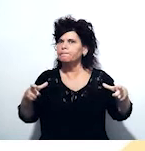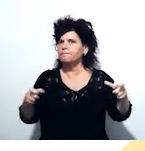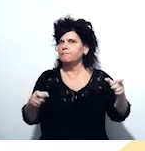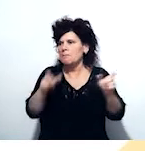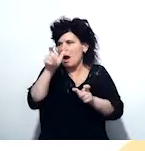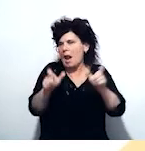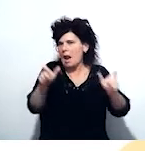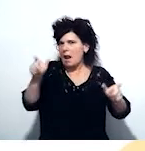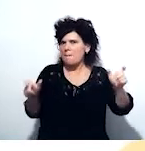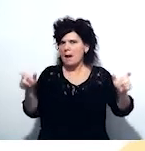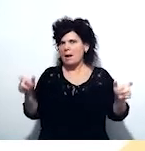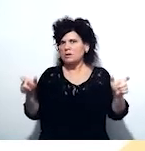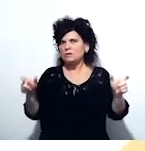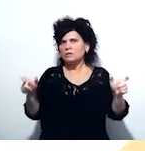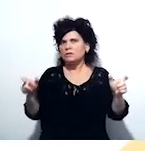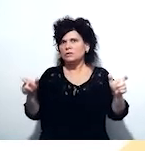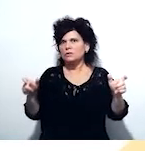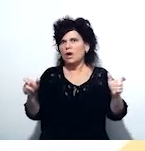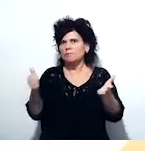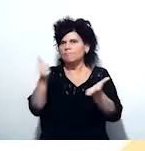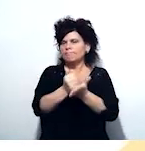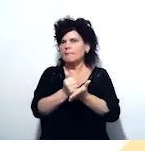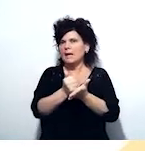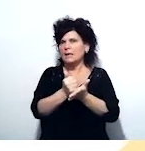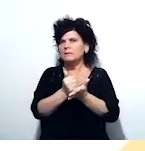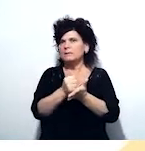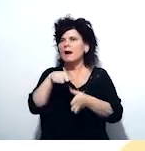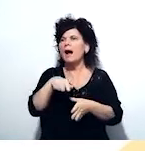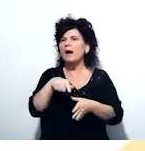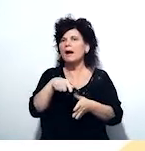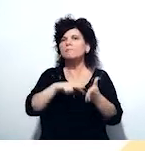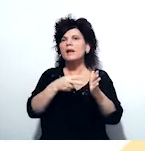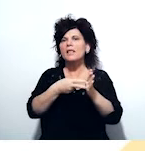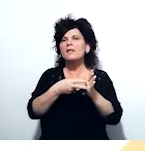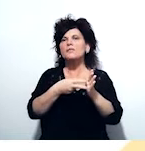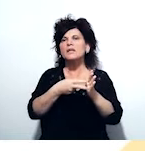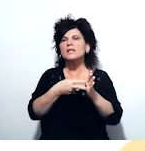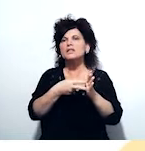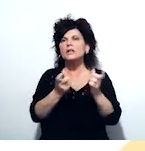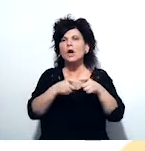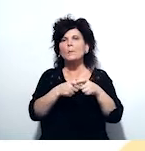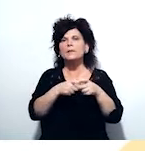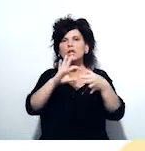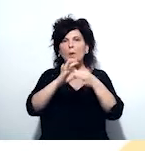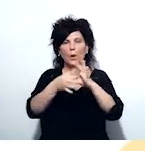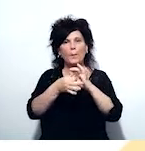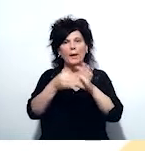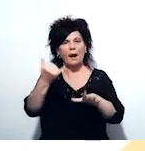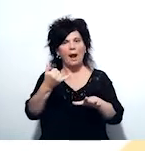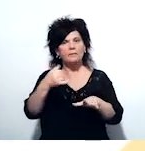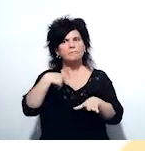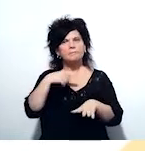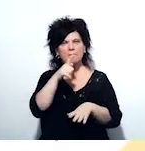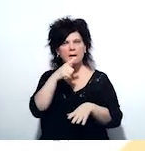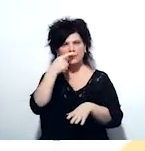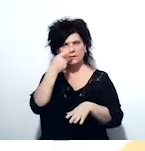por la cantidad de gente que participa. Entonces, acá tengo una definición de la Comisión Europea que me pareció